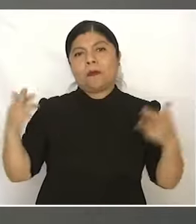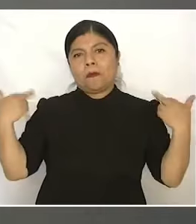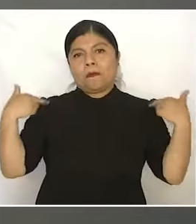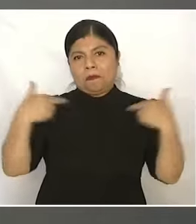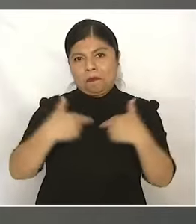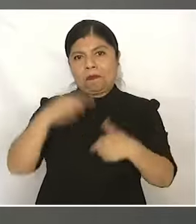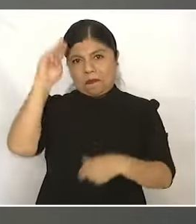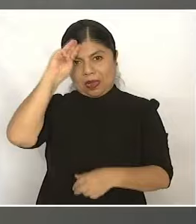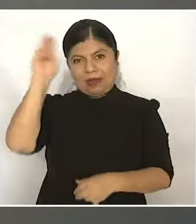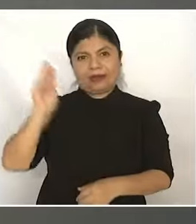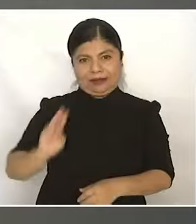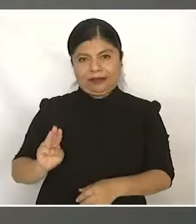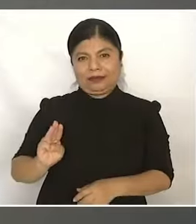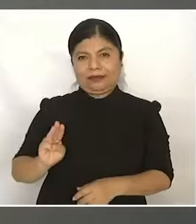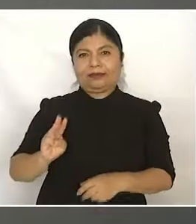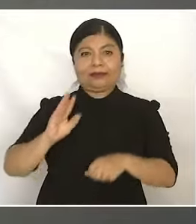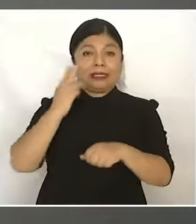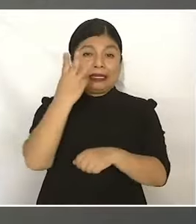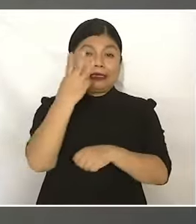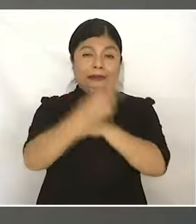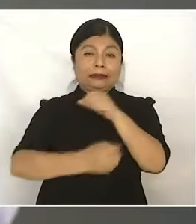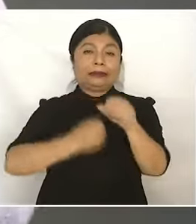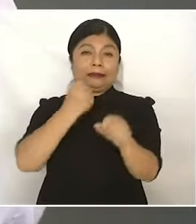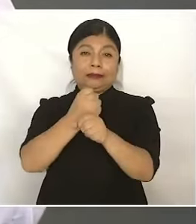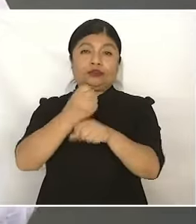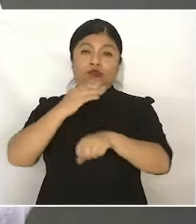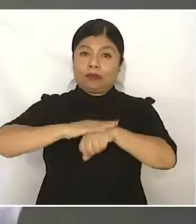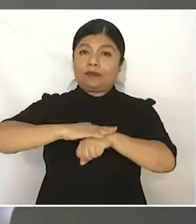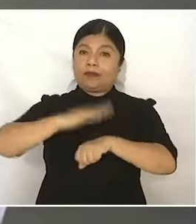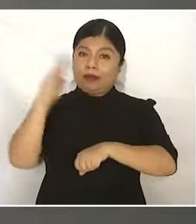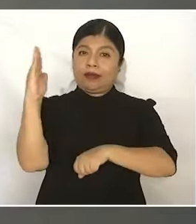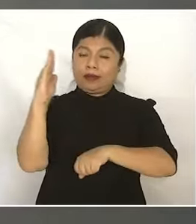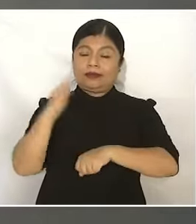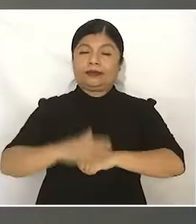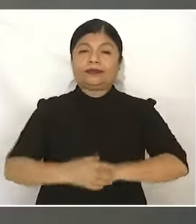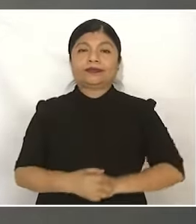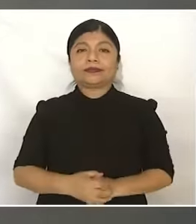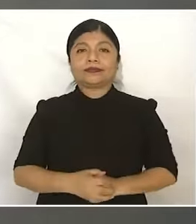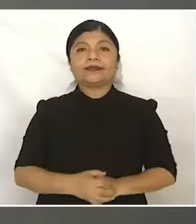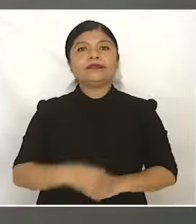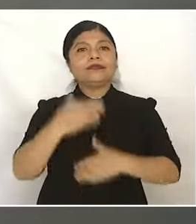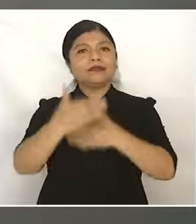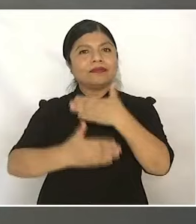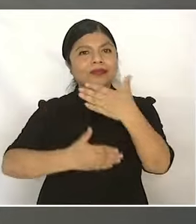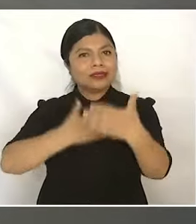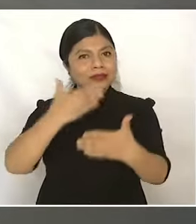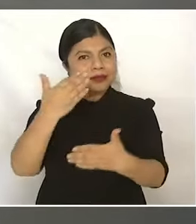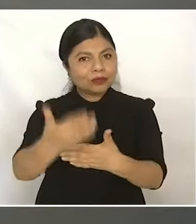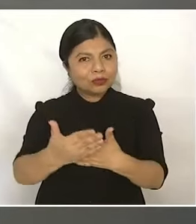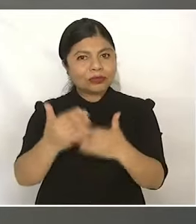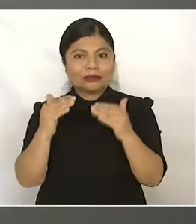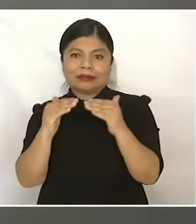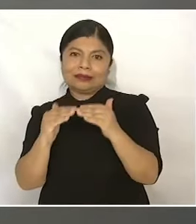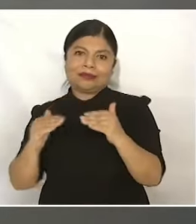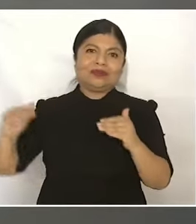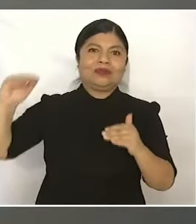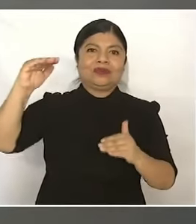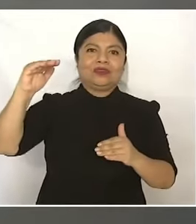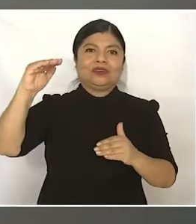más. Y luego, para llegar a ser doctor